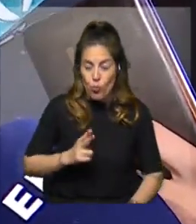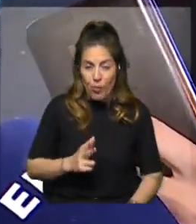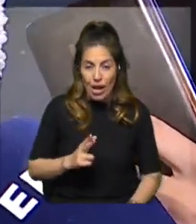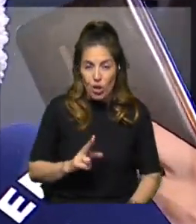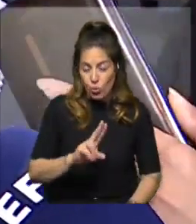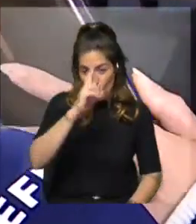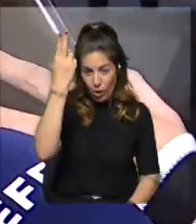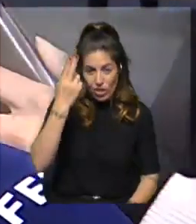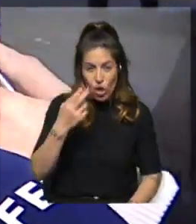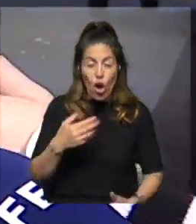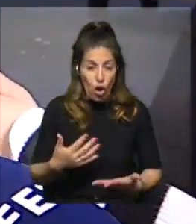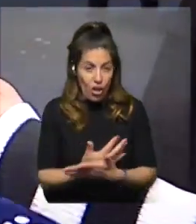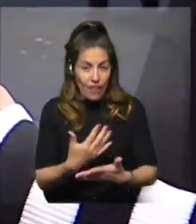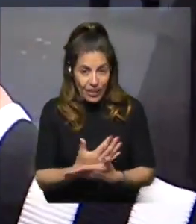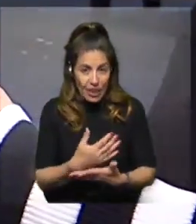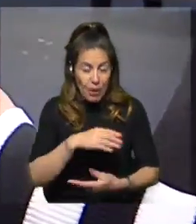de terrorismo? Y